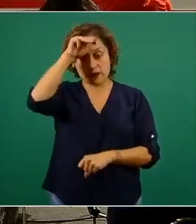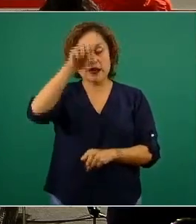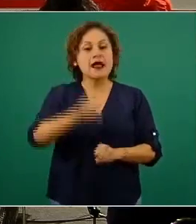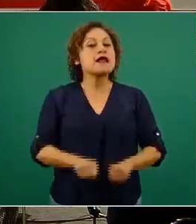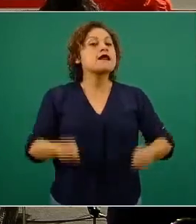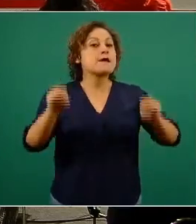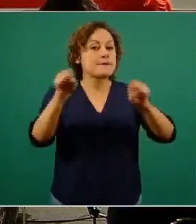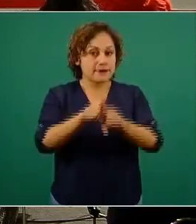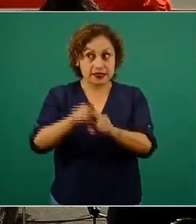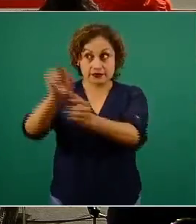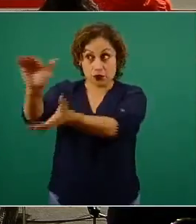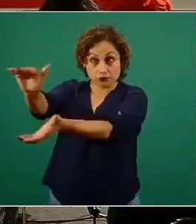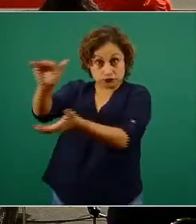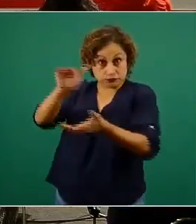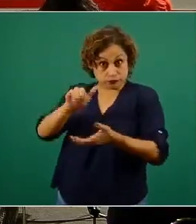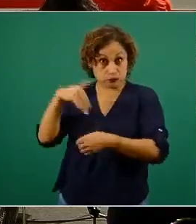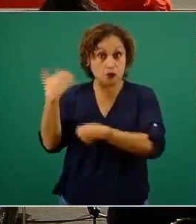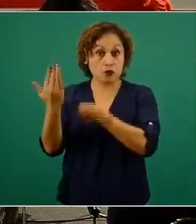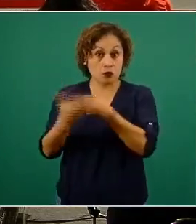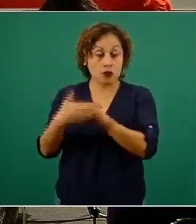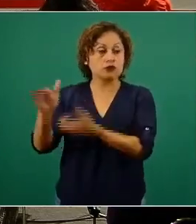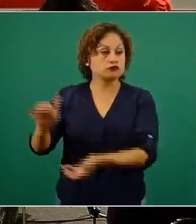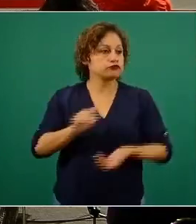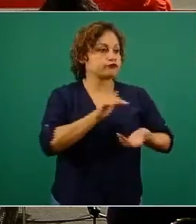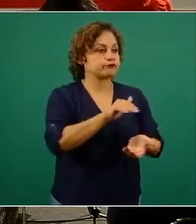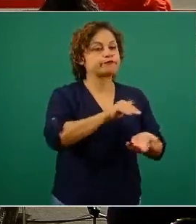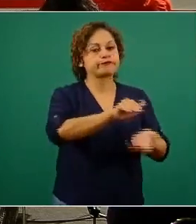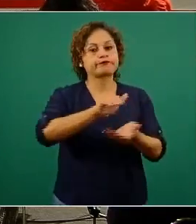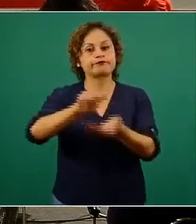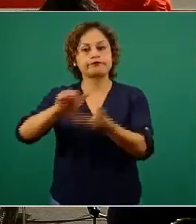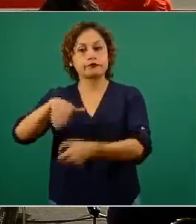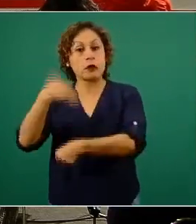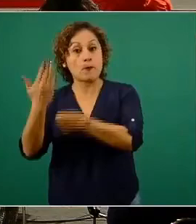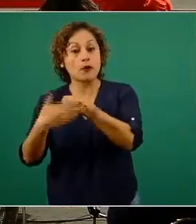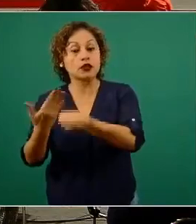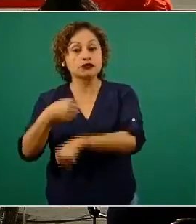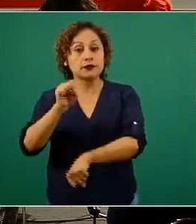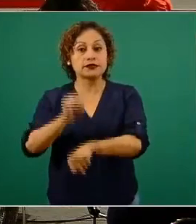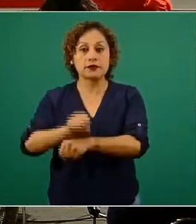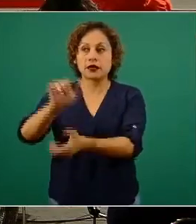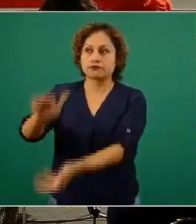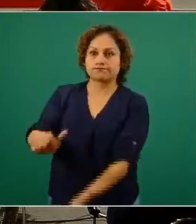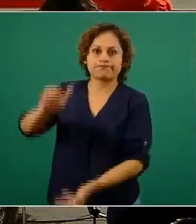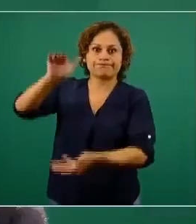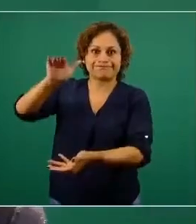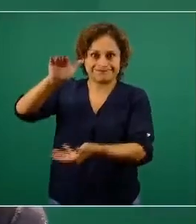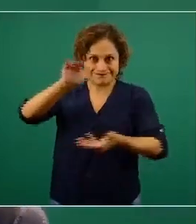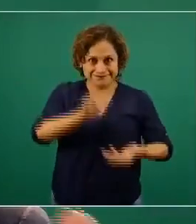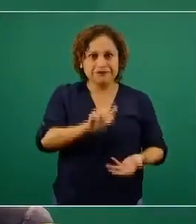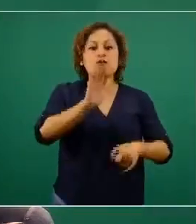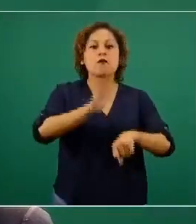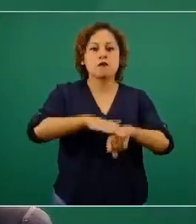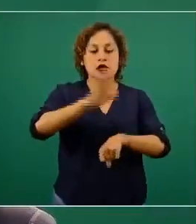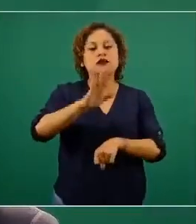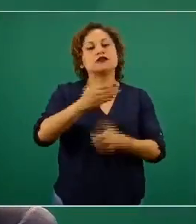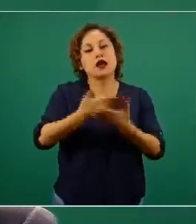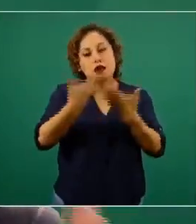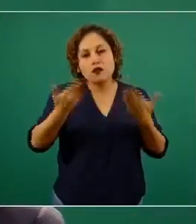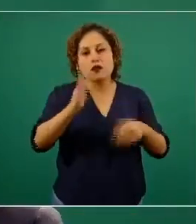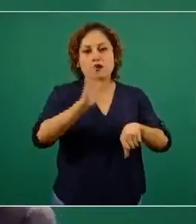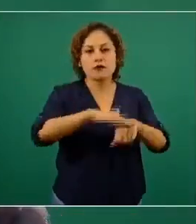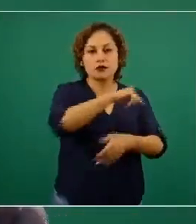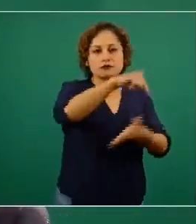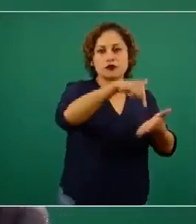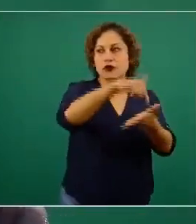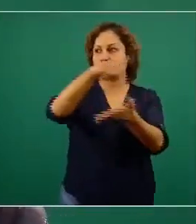distribución. La próxima semana, cuando tengamos el embarque más grande, ya tendremos un número mayor de puntos para continuar con las